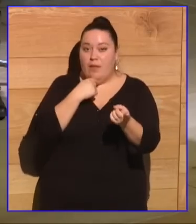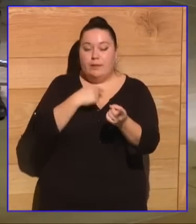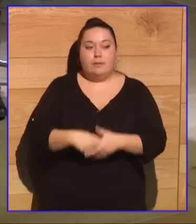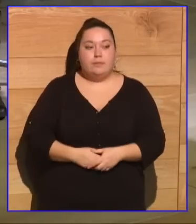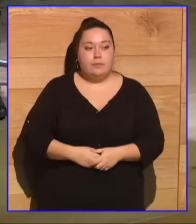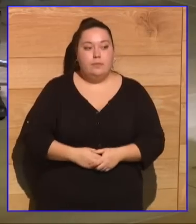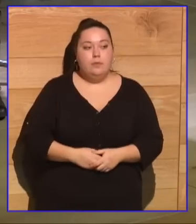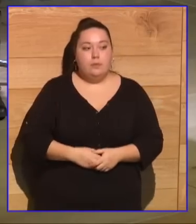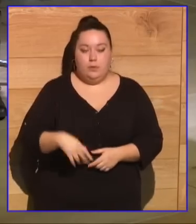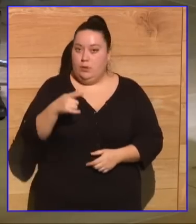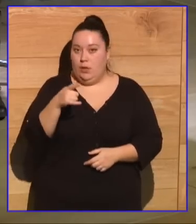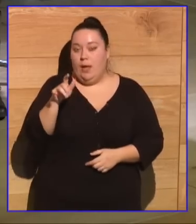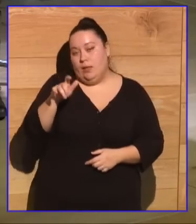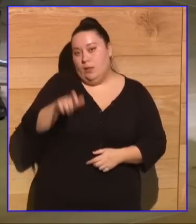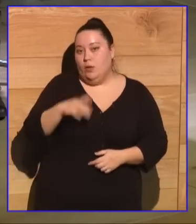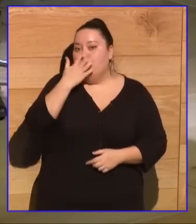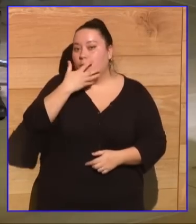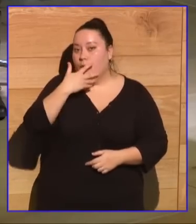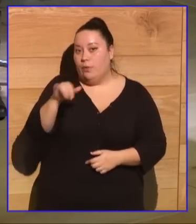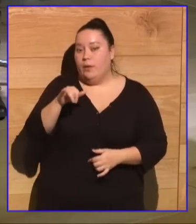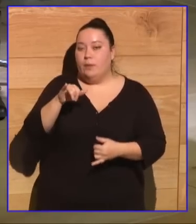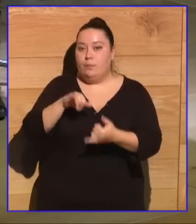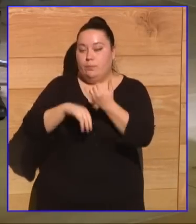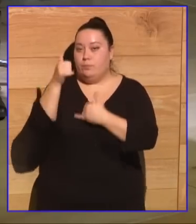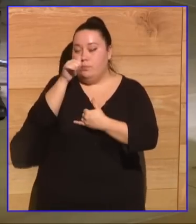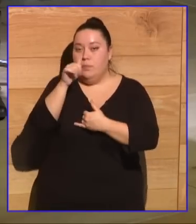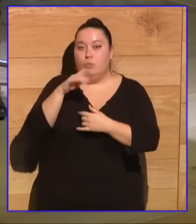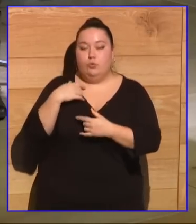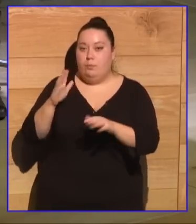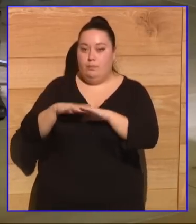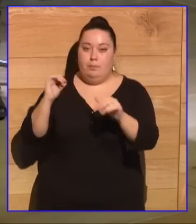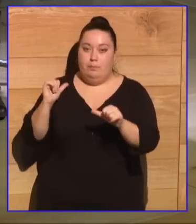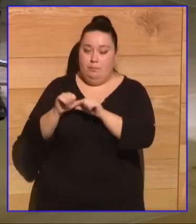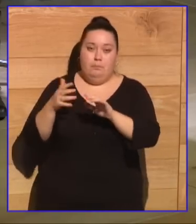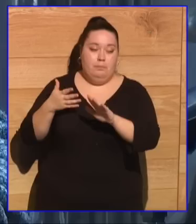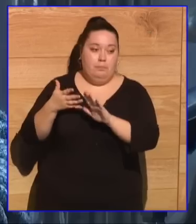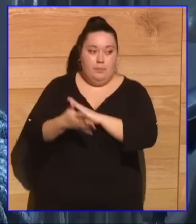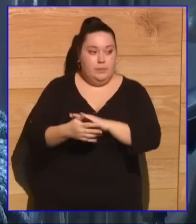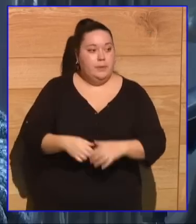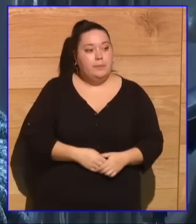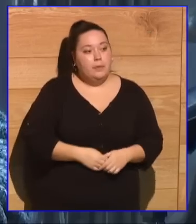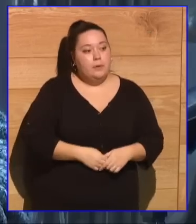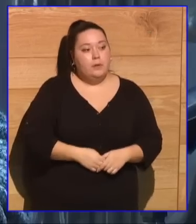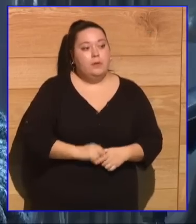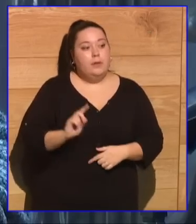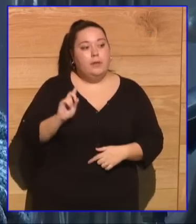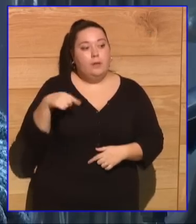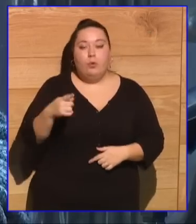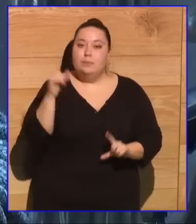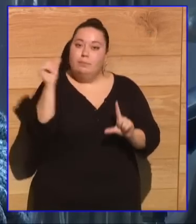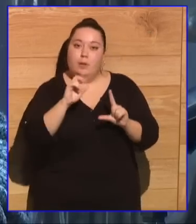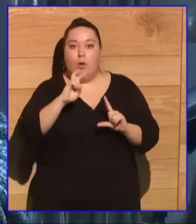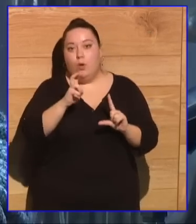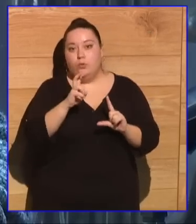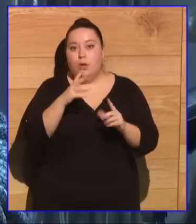marido. Que es donde conoce al que luego sería su esposo de toda la vida, por lo menos hasta ahora. Luego hace otra peli con